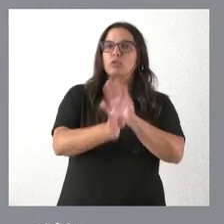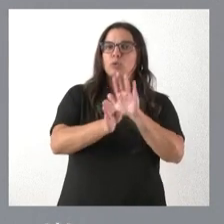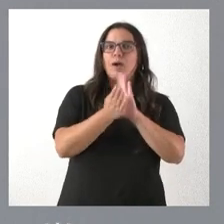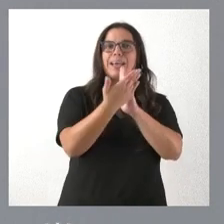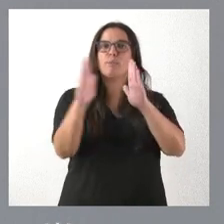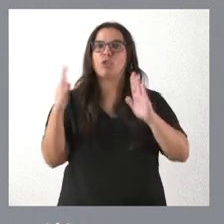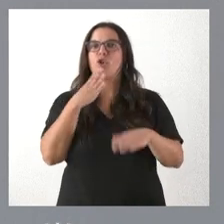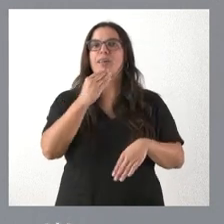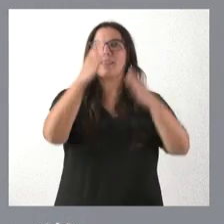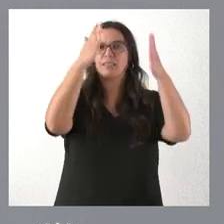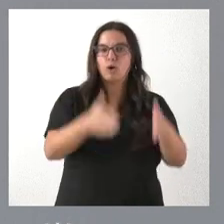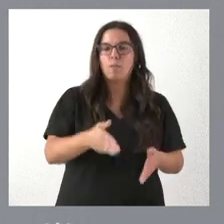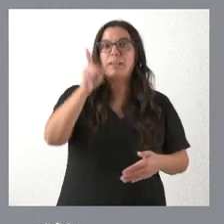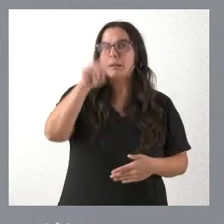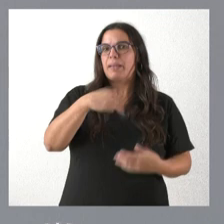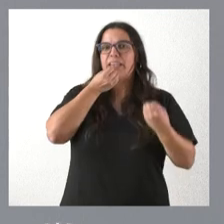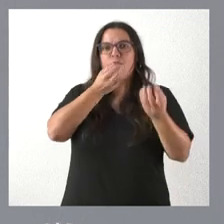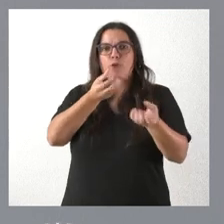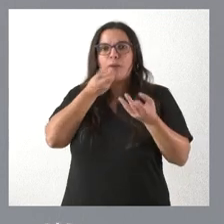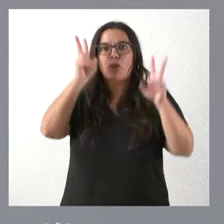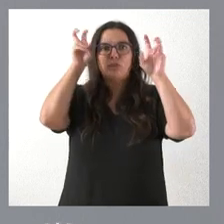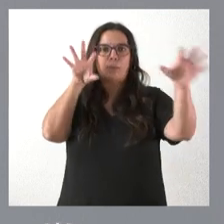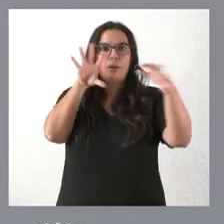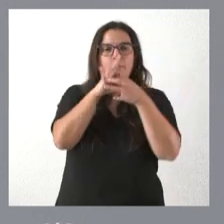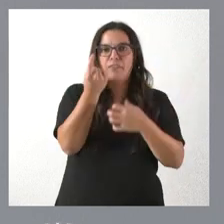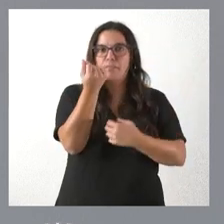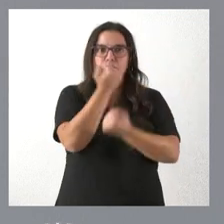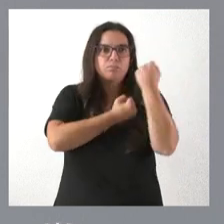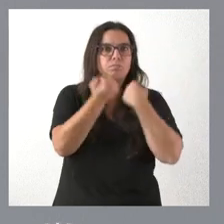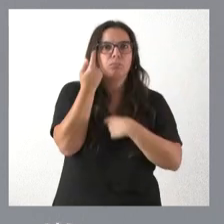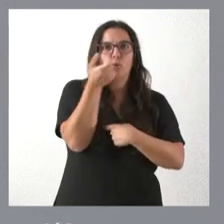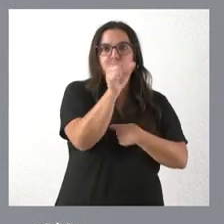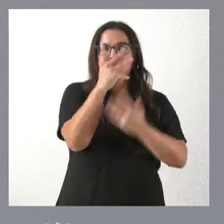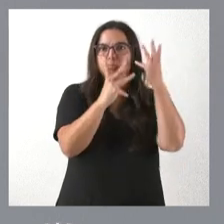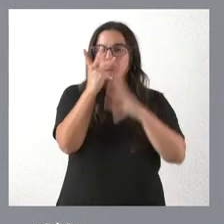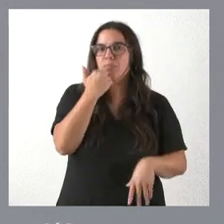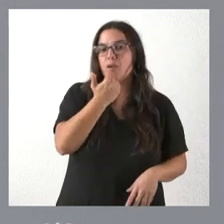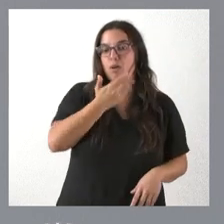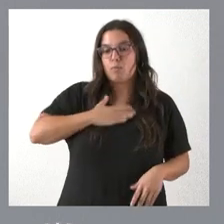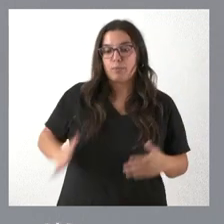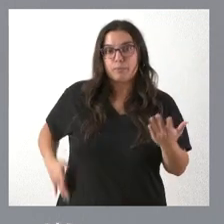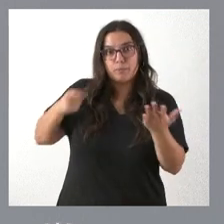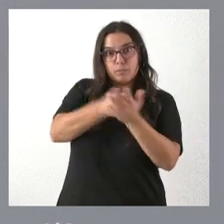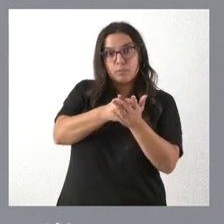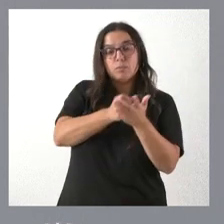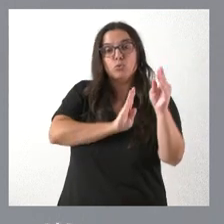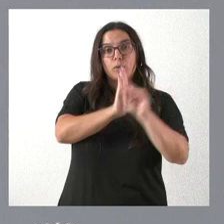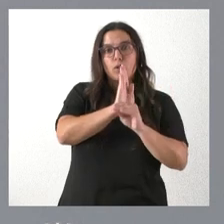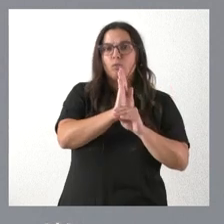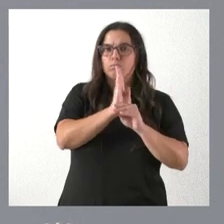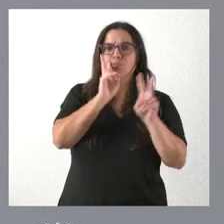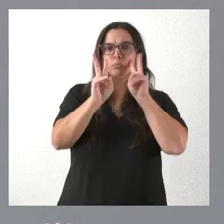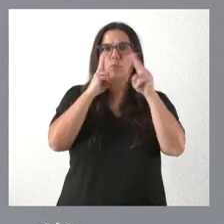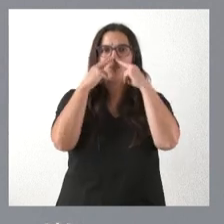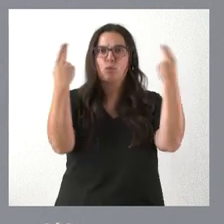hombre sino que también cualquier información contable o financiera en torno a la aportación de la junta de Castilla y leones disponible por parte